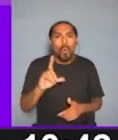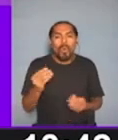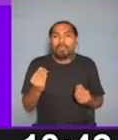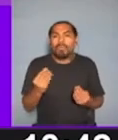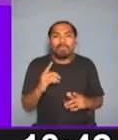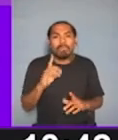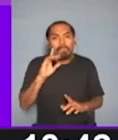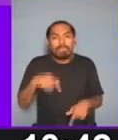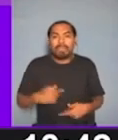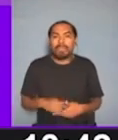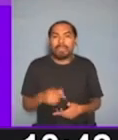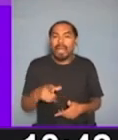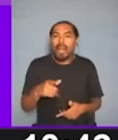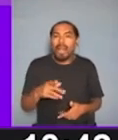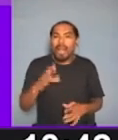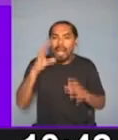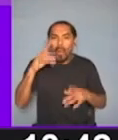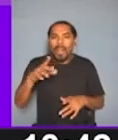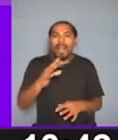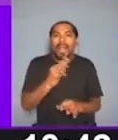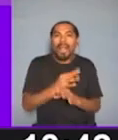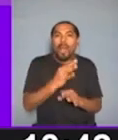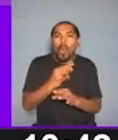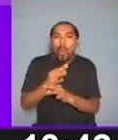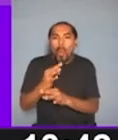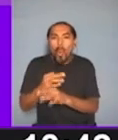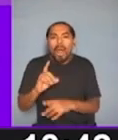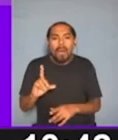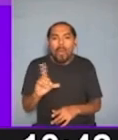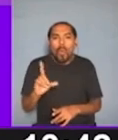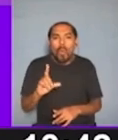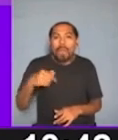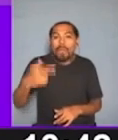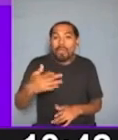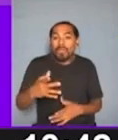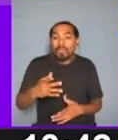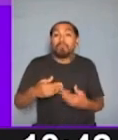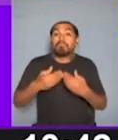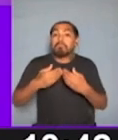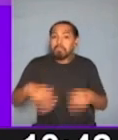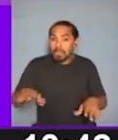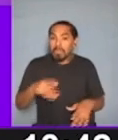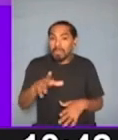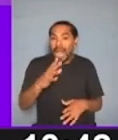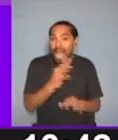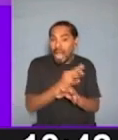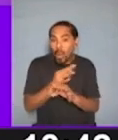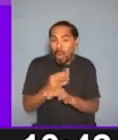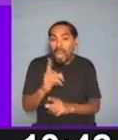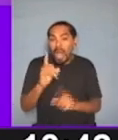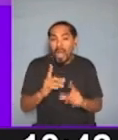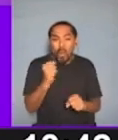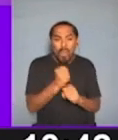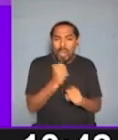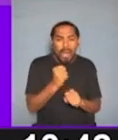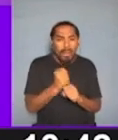distintos establecimientos comienzan las clases, también muchos ya vuelven dejando las vacaciones a su rutina. Y